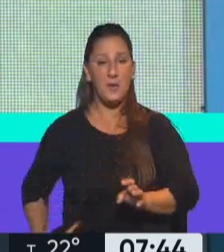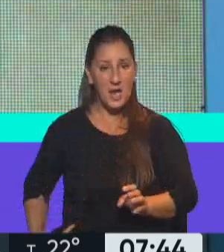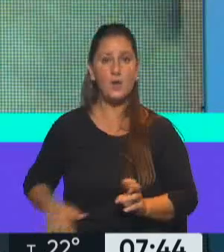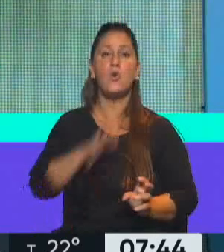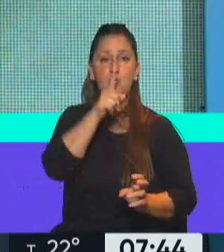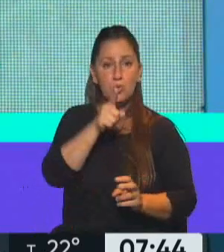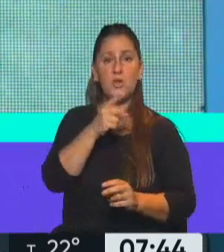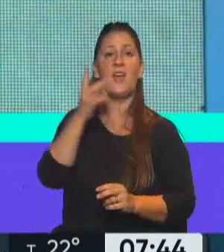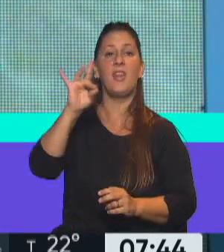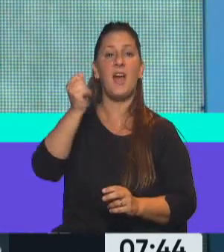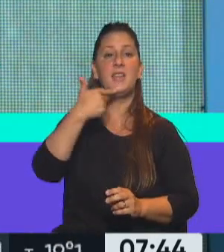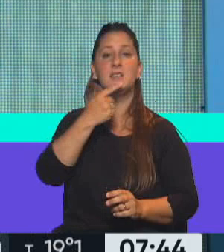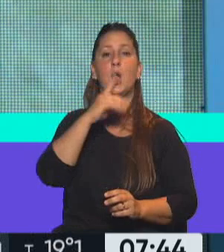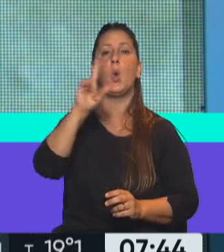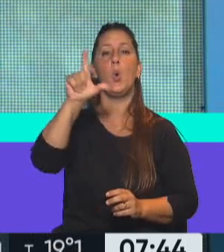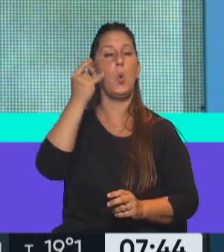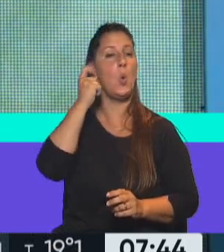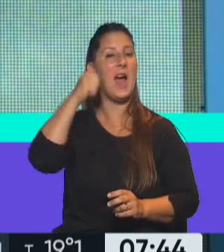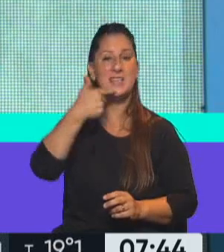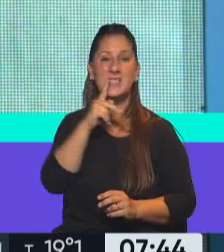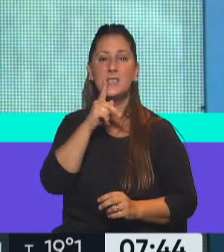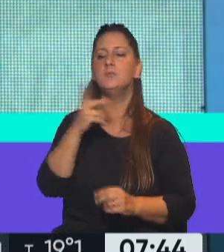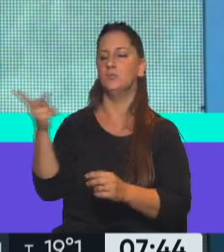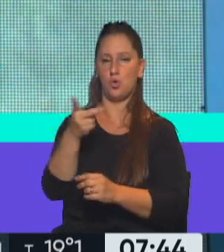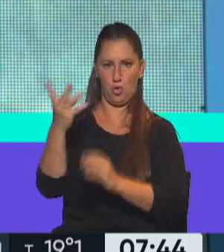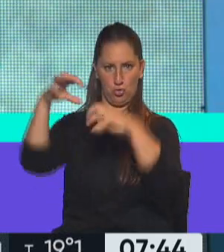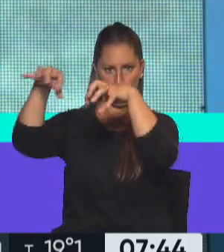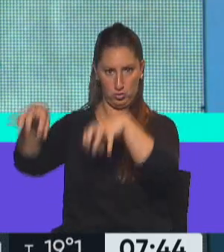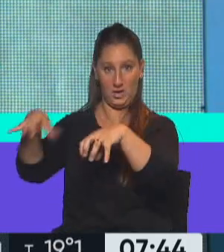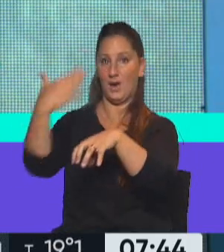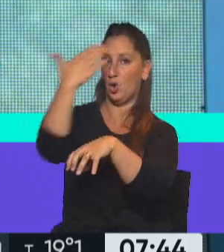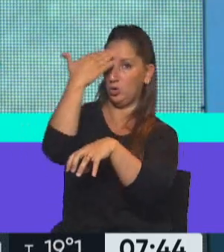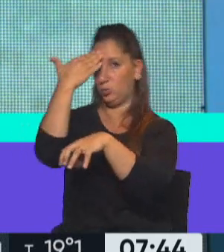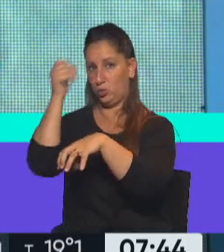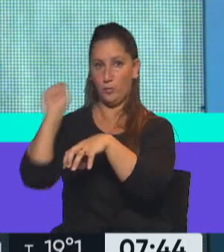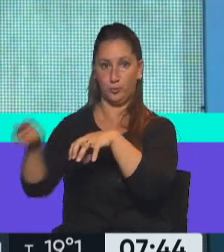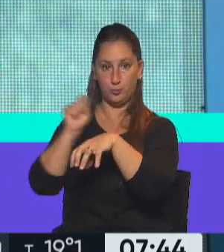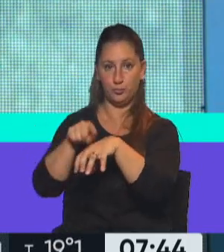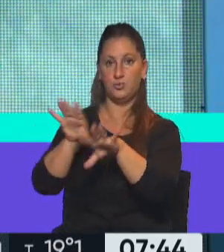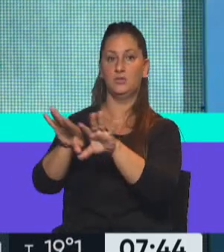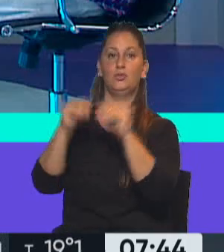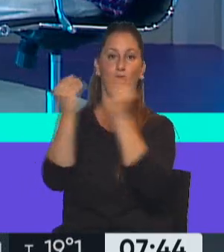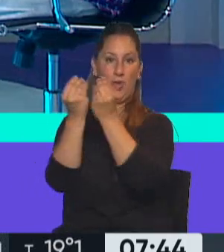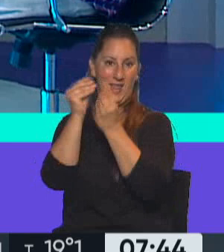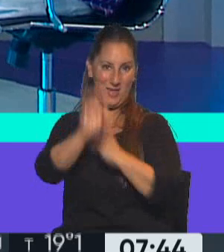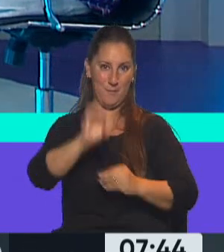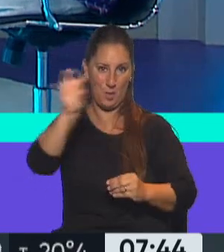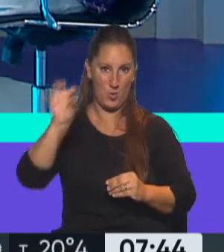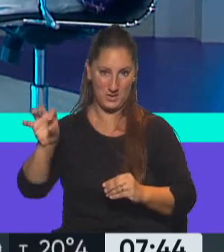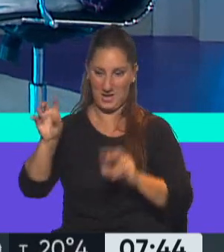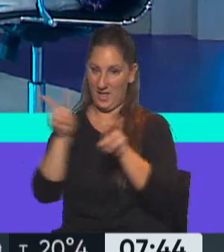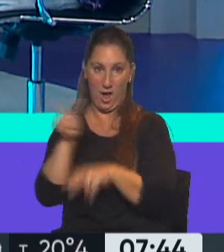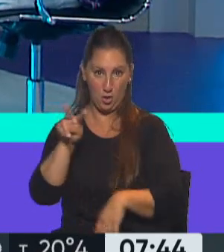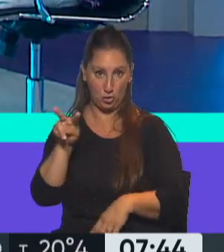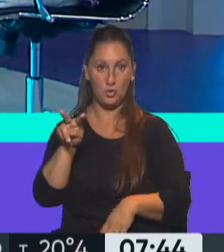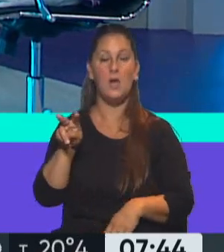las repúblicas de Donetsk y de Lugansk el territorio de las constituciones de estas repúblicas, que es el territorio total de las provincias de Donetsk y Lugansk. Sí.